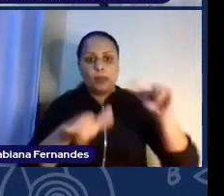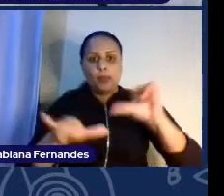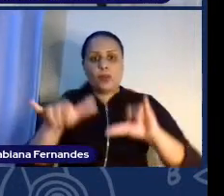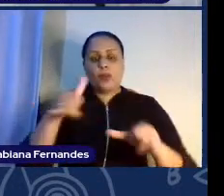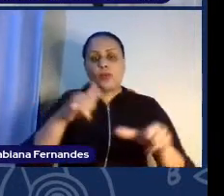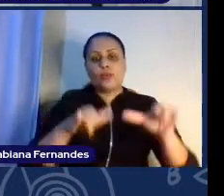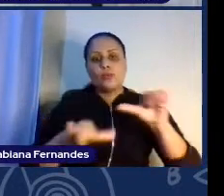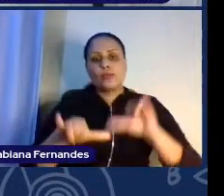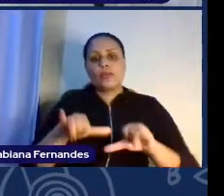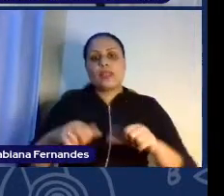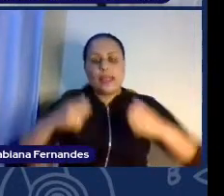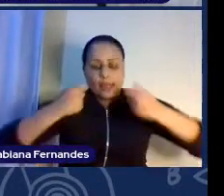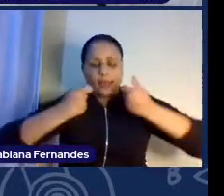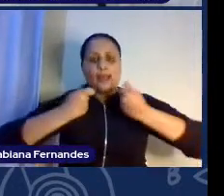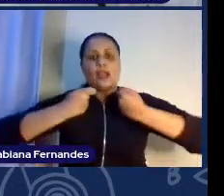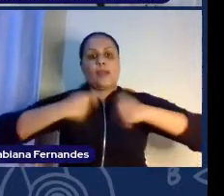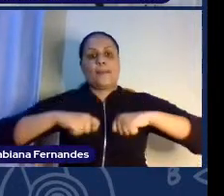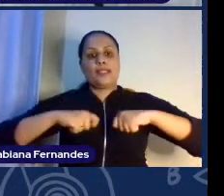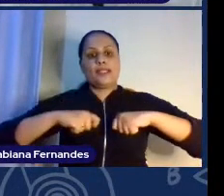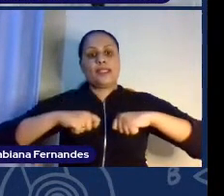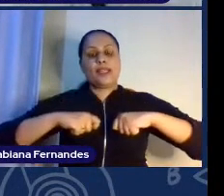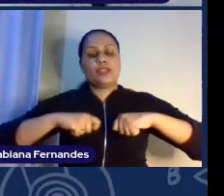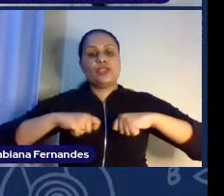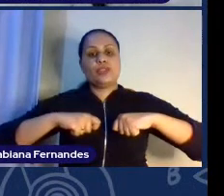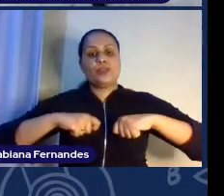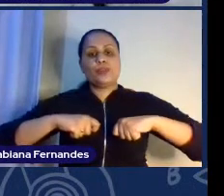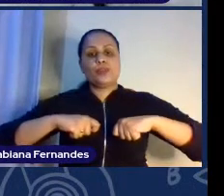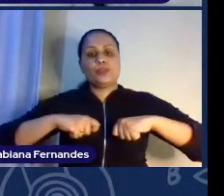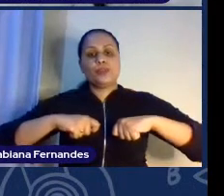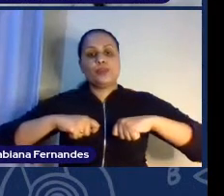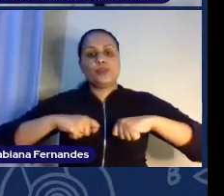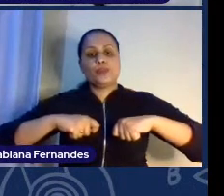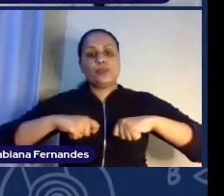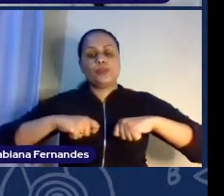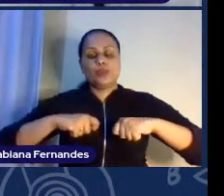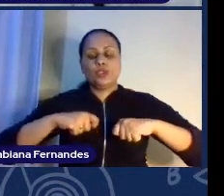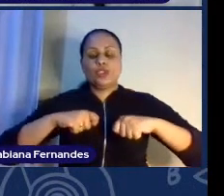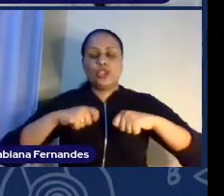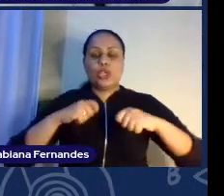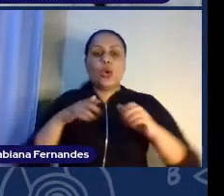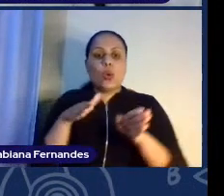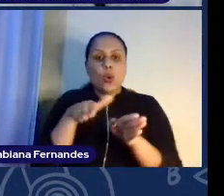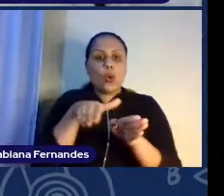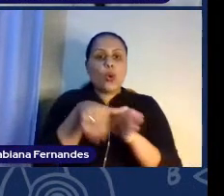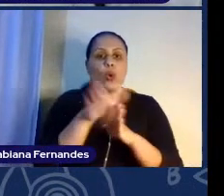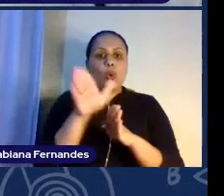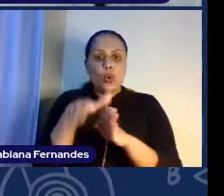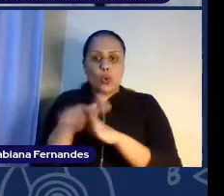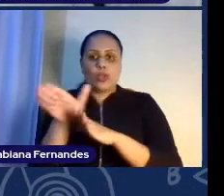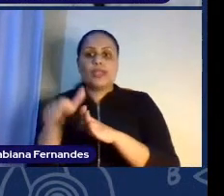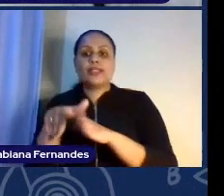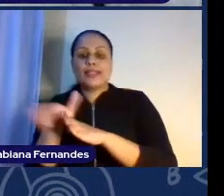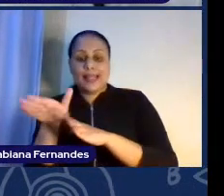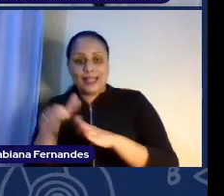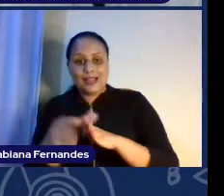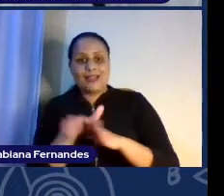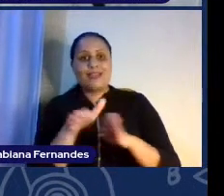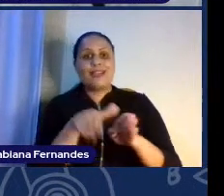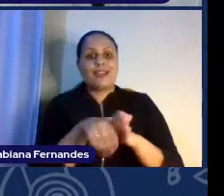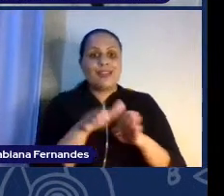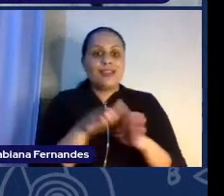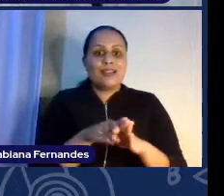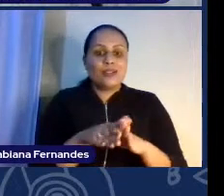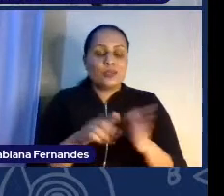su capacidad de conducir la información a través de las vías sensoriales puede estar